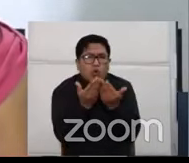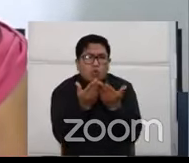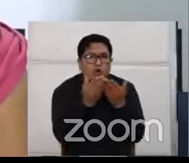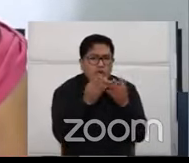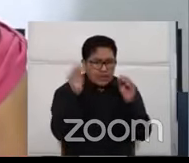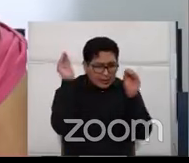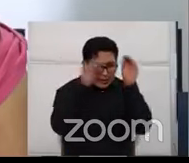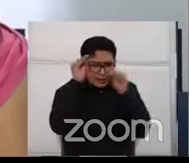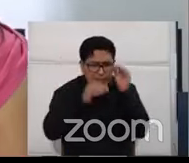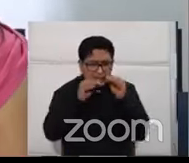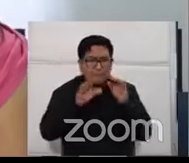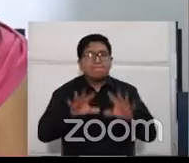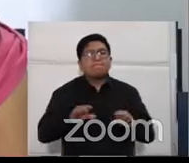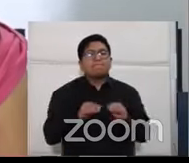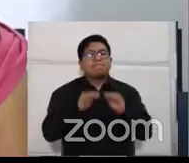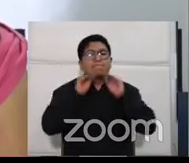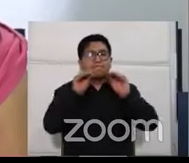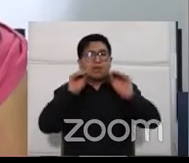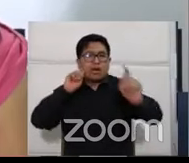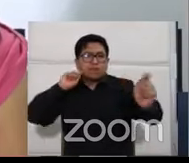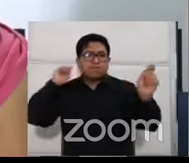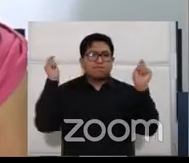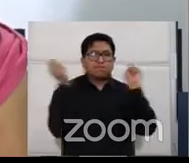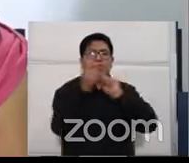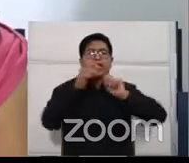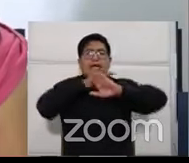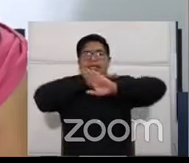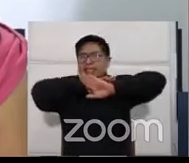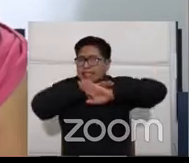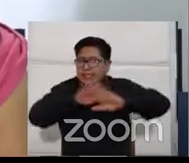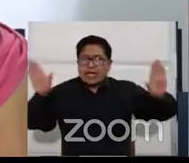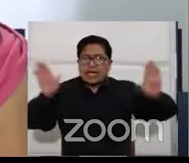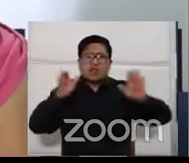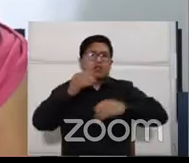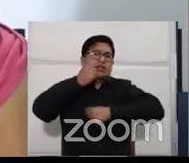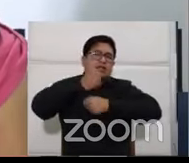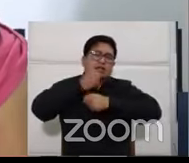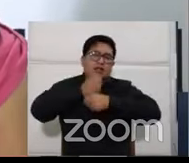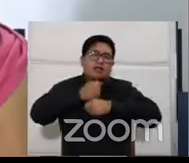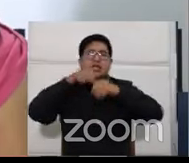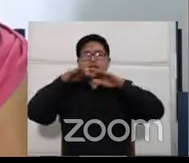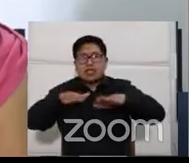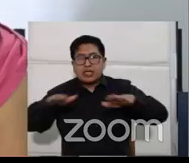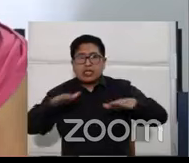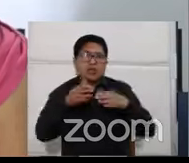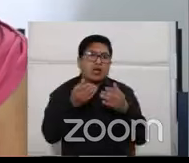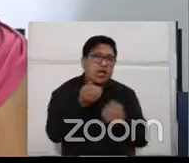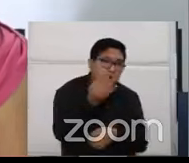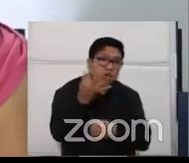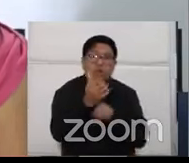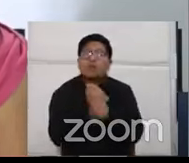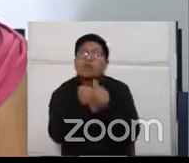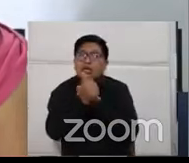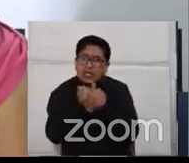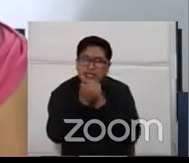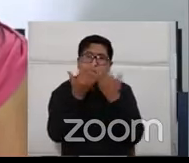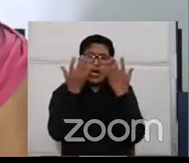una política para la eliminación de las determinantes de actividades laborales y trabajos peligrosos insalubres